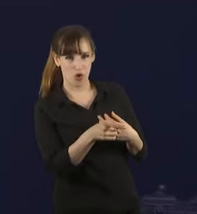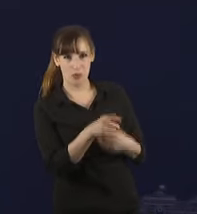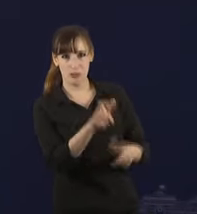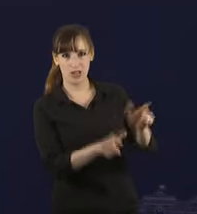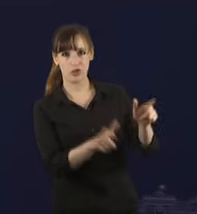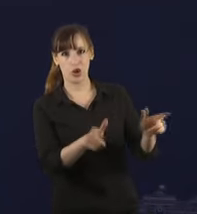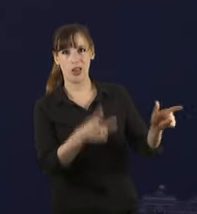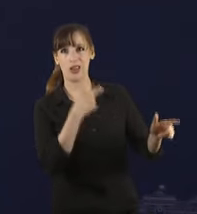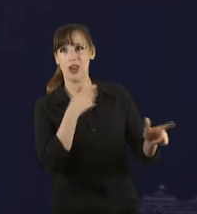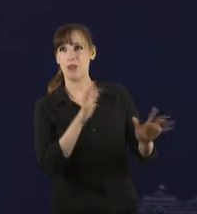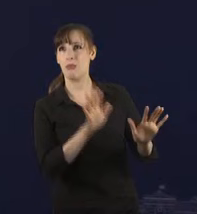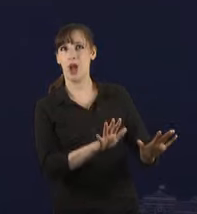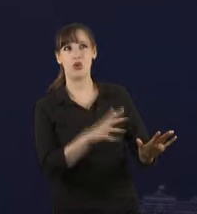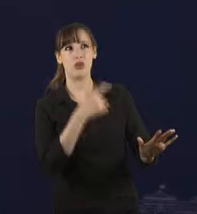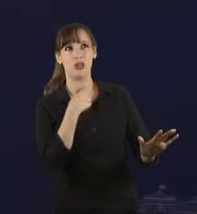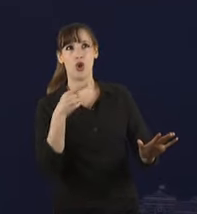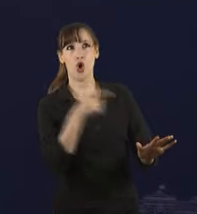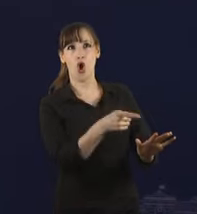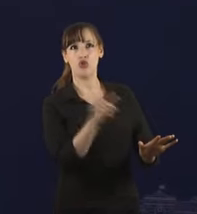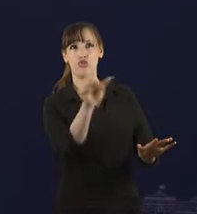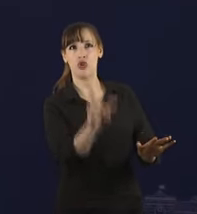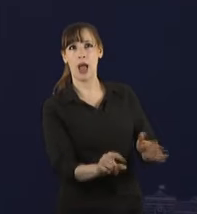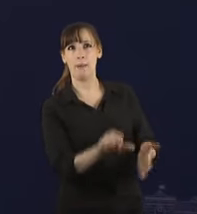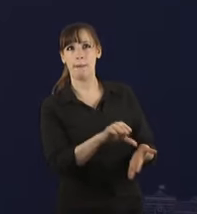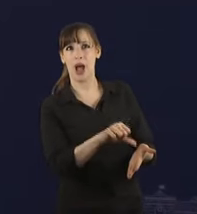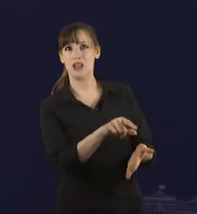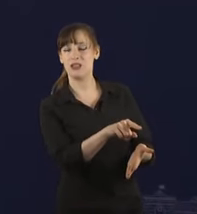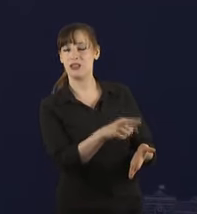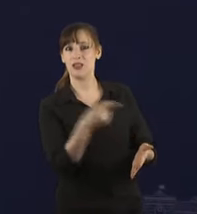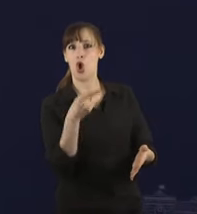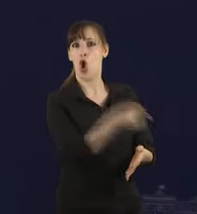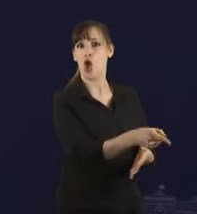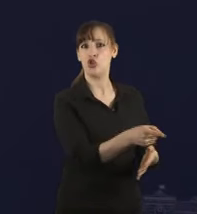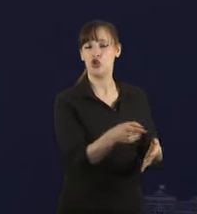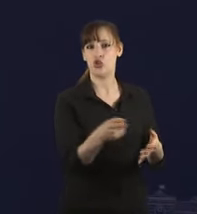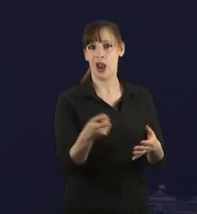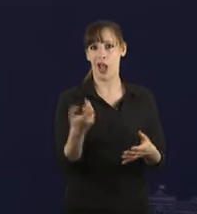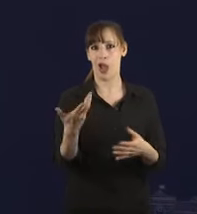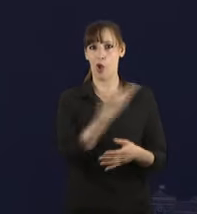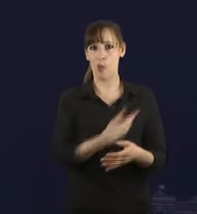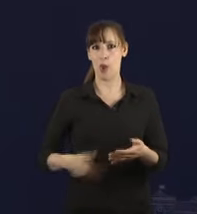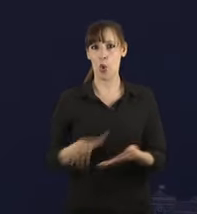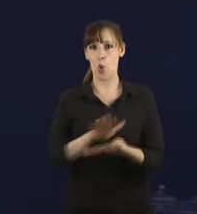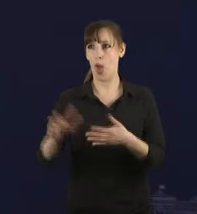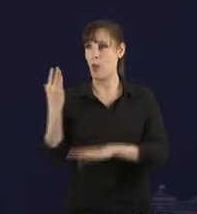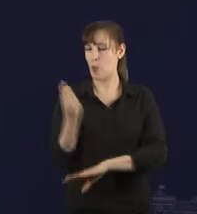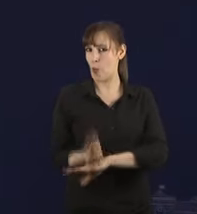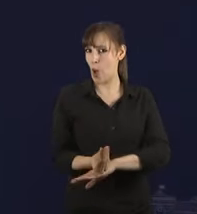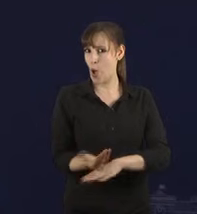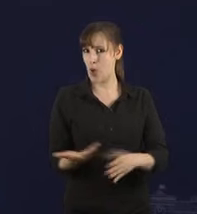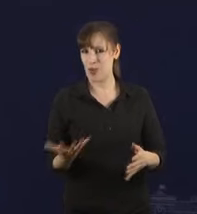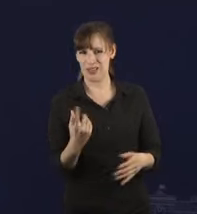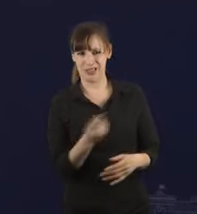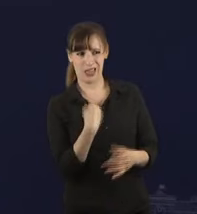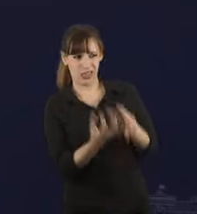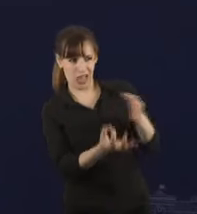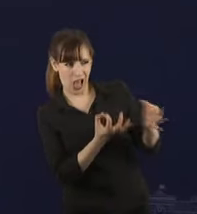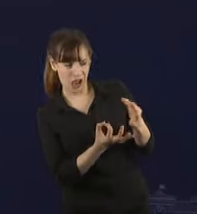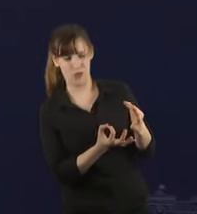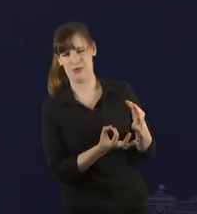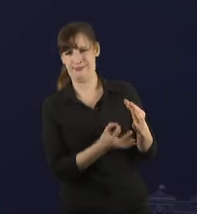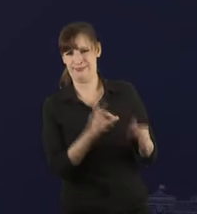con gente que va en contra de lo que ocurrió en las urnas hace poquito tiempo atrás y con gente que